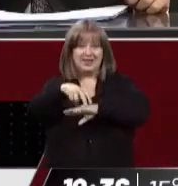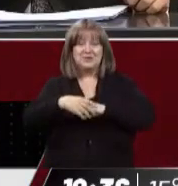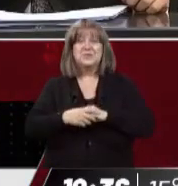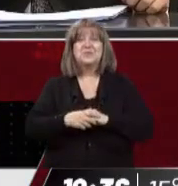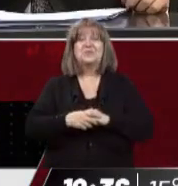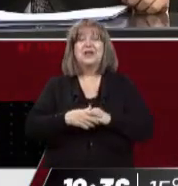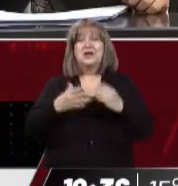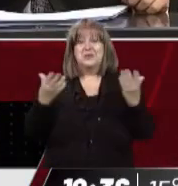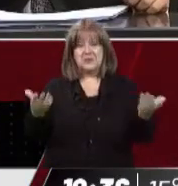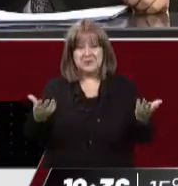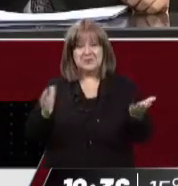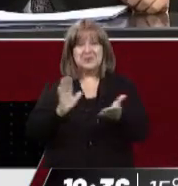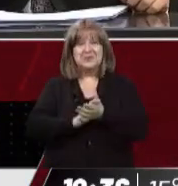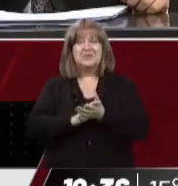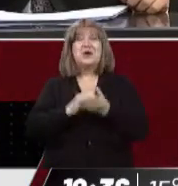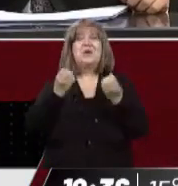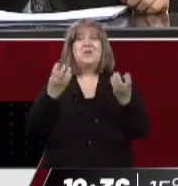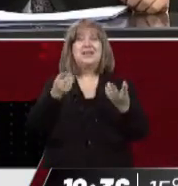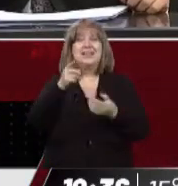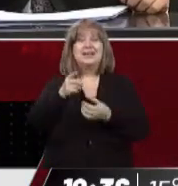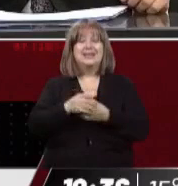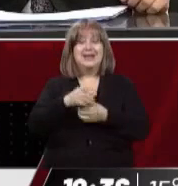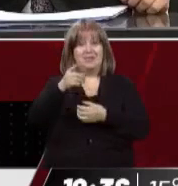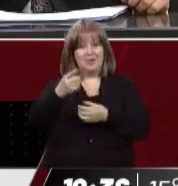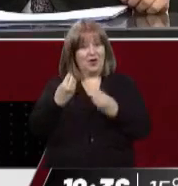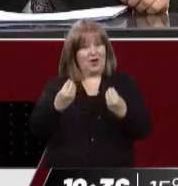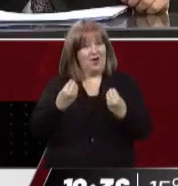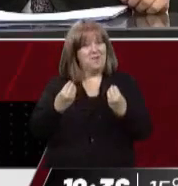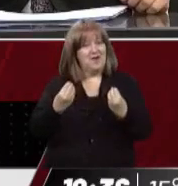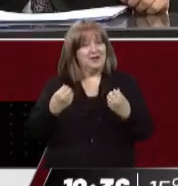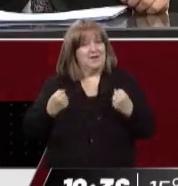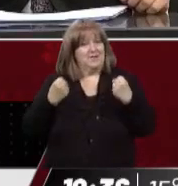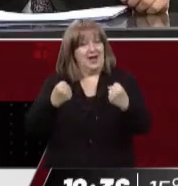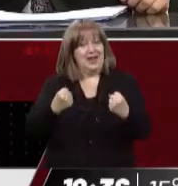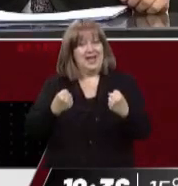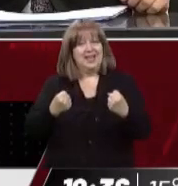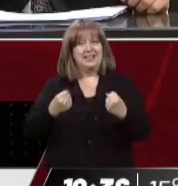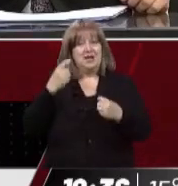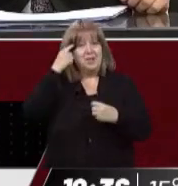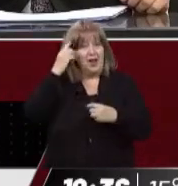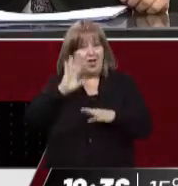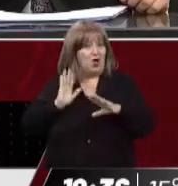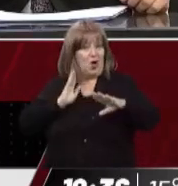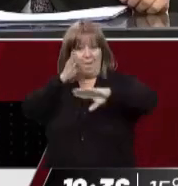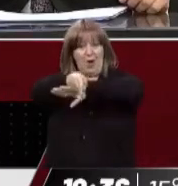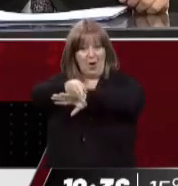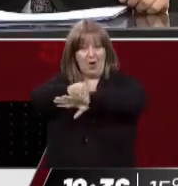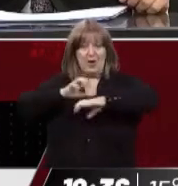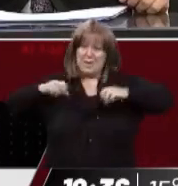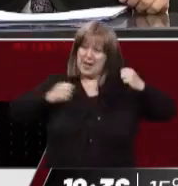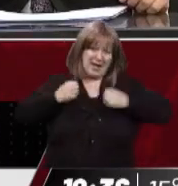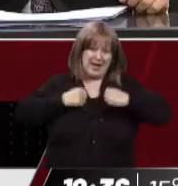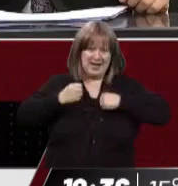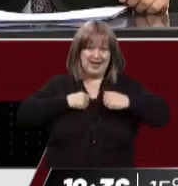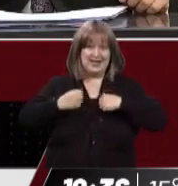andás? Muy bien. ¿Cómo andan todo el equipo? Muy bien. Kenneth, qué valiente. No, o sea, no se te cruzó nada más por la cabeza. Dijiste, chao, me mando. Y que sea lo que